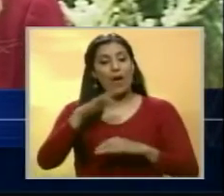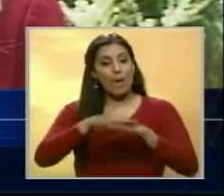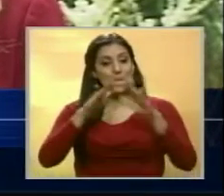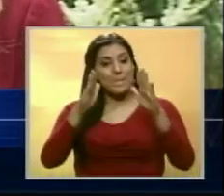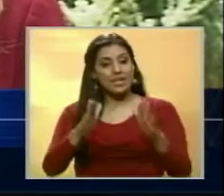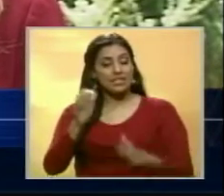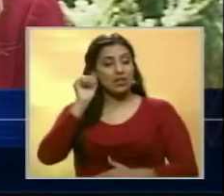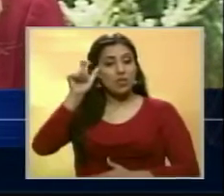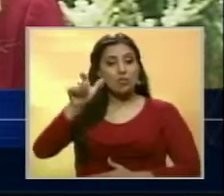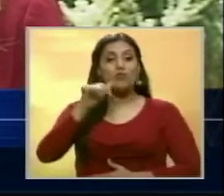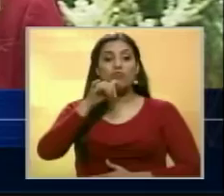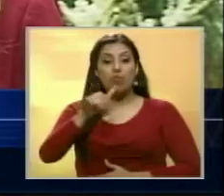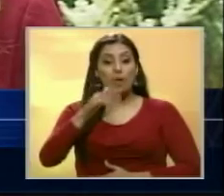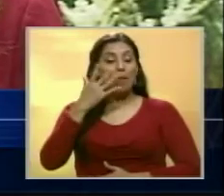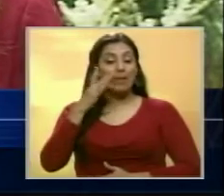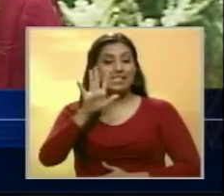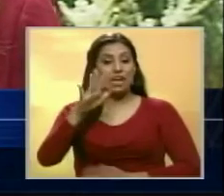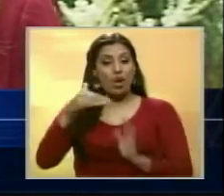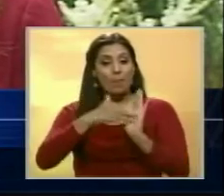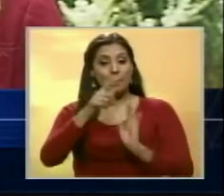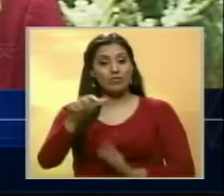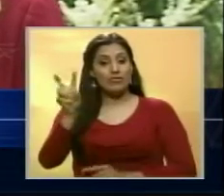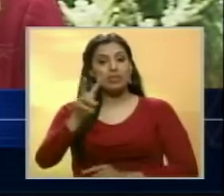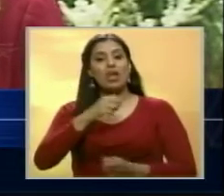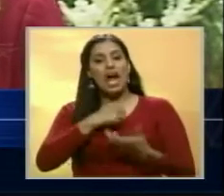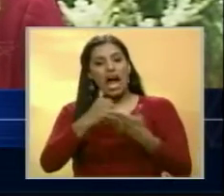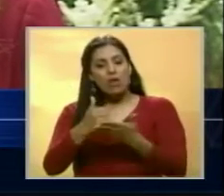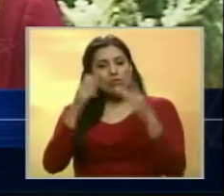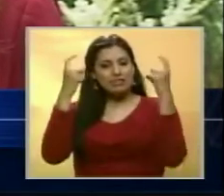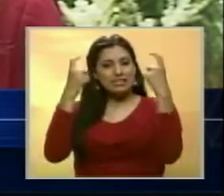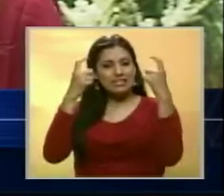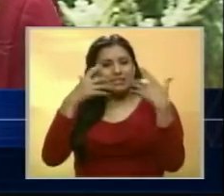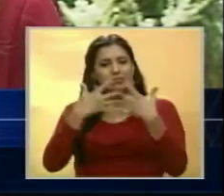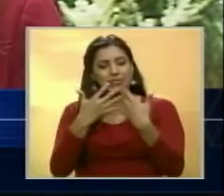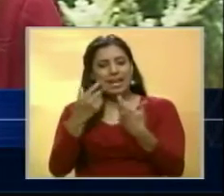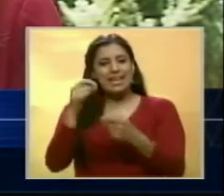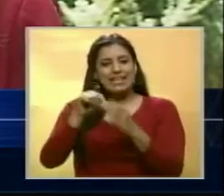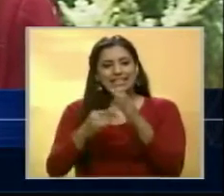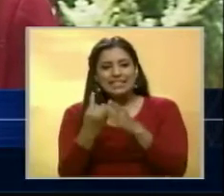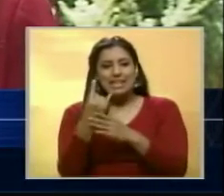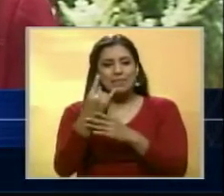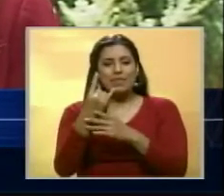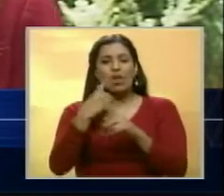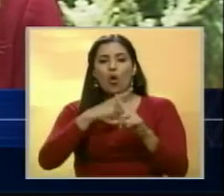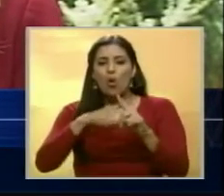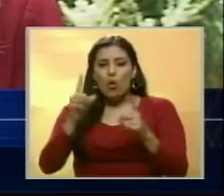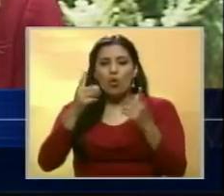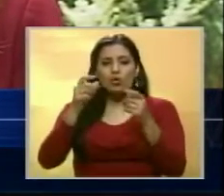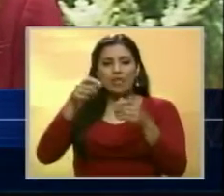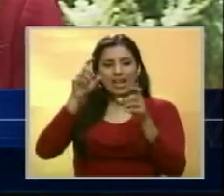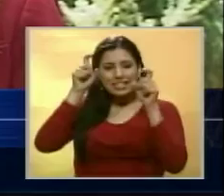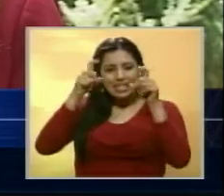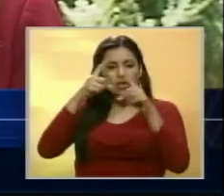ministra Lorena Freites informó que 5.000 venezolanos han recibido formación en producción de semilla, siembra, riego y cultivo. Además cuentan